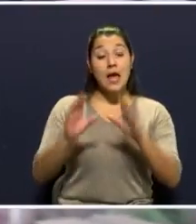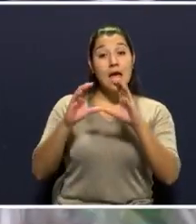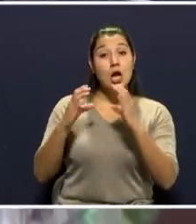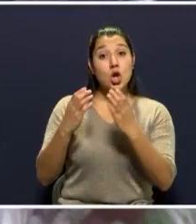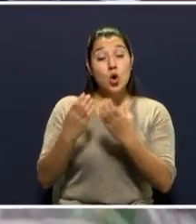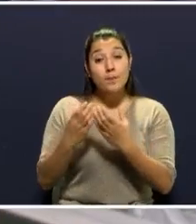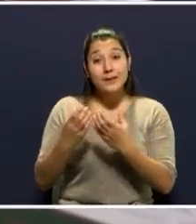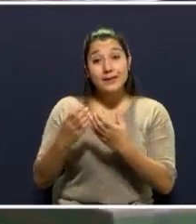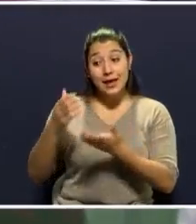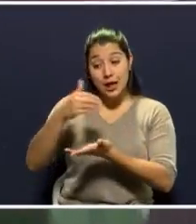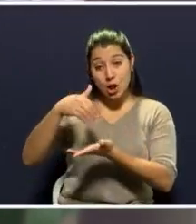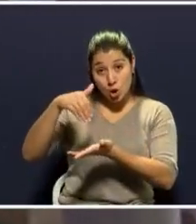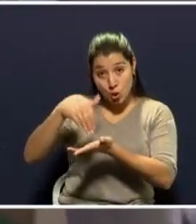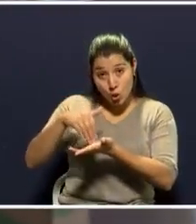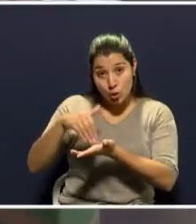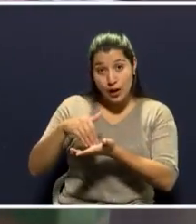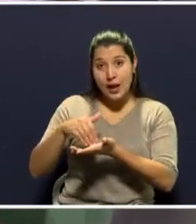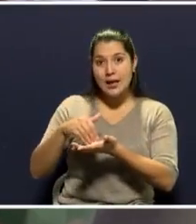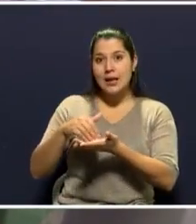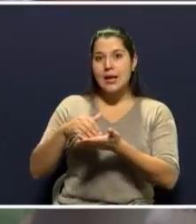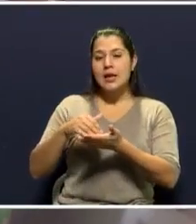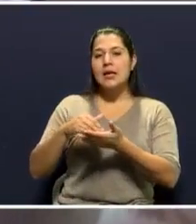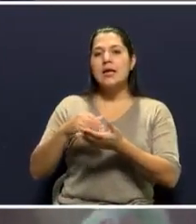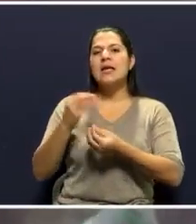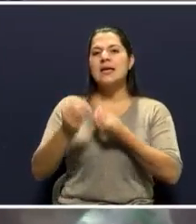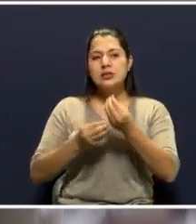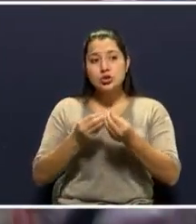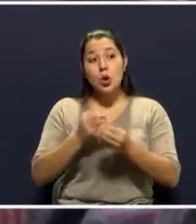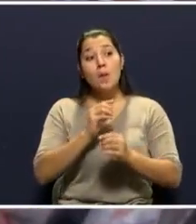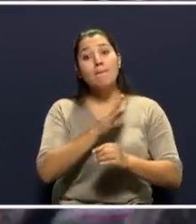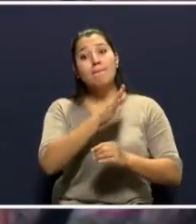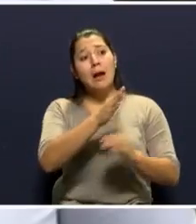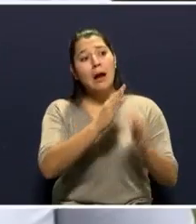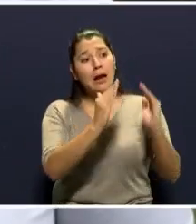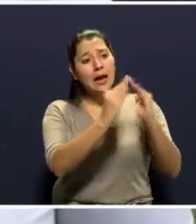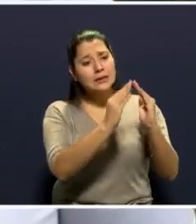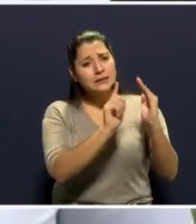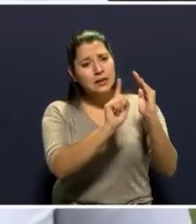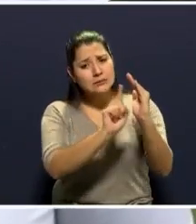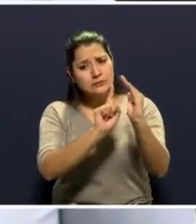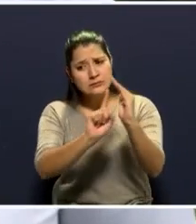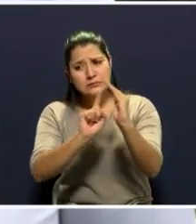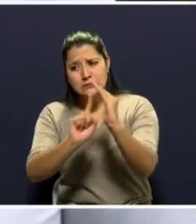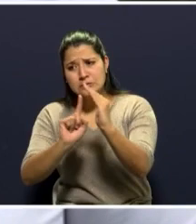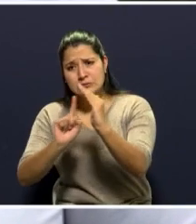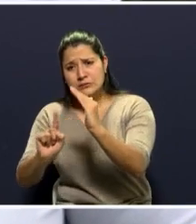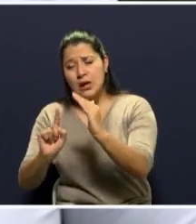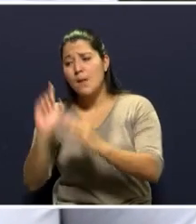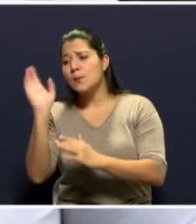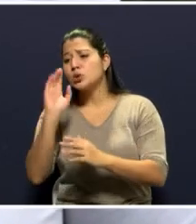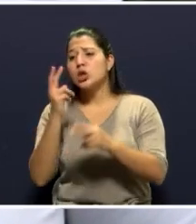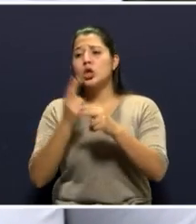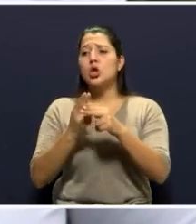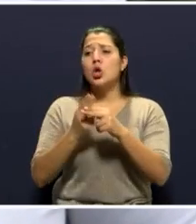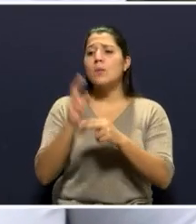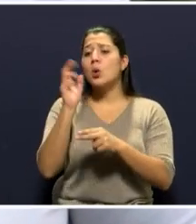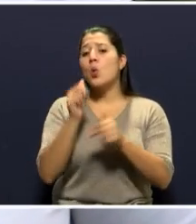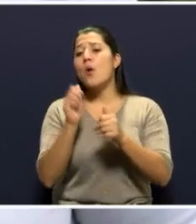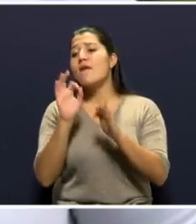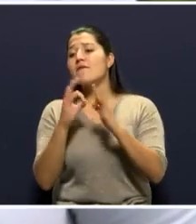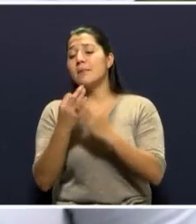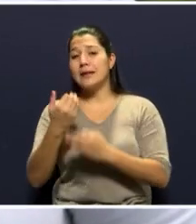local, el trabajo que hemos hecho de depurar todas las listas, casa por casa, buscando los nombres, buscando las familias y las vamos llenando en listas y ahí vamos